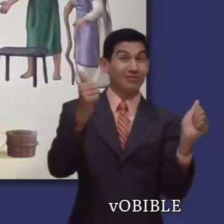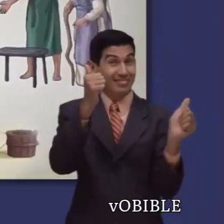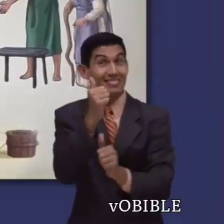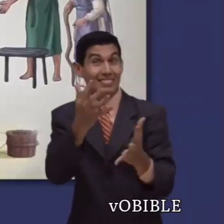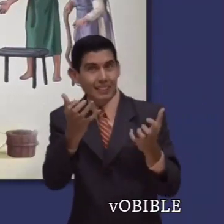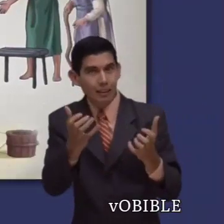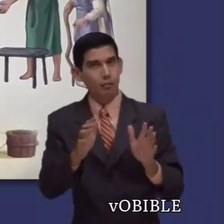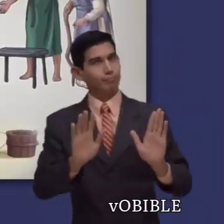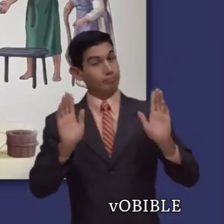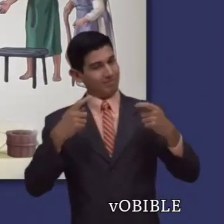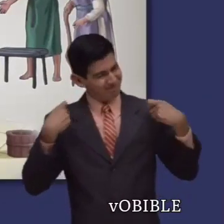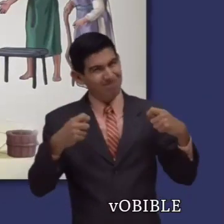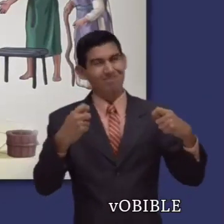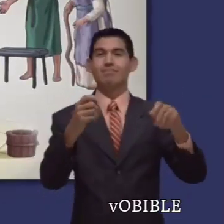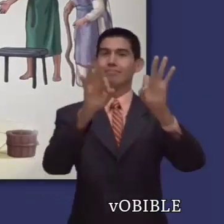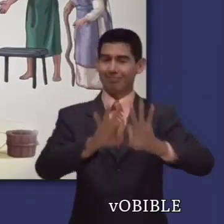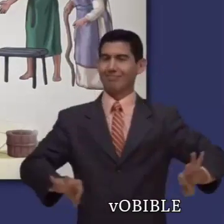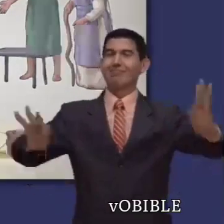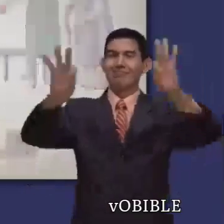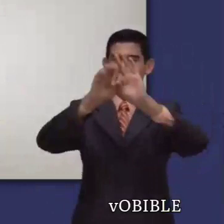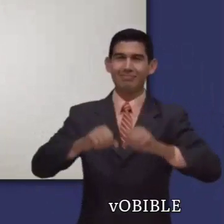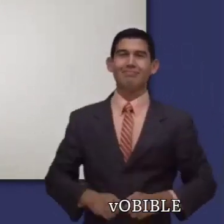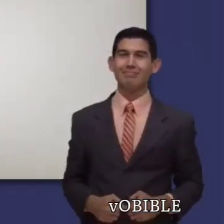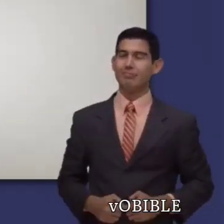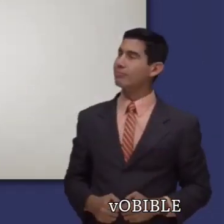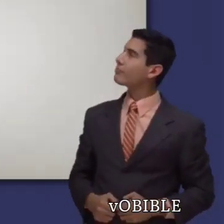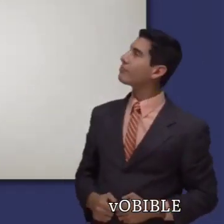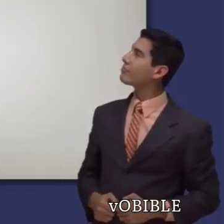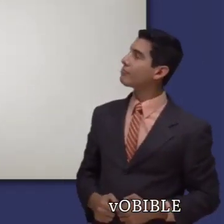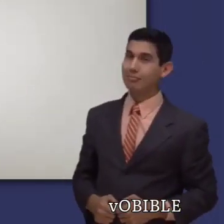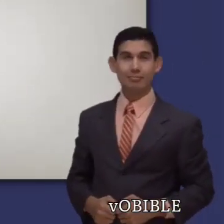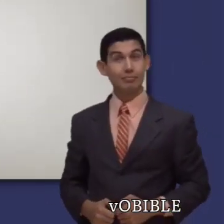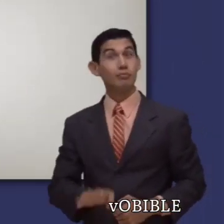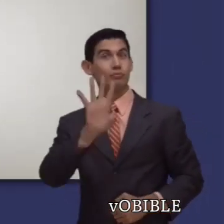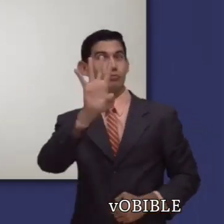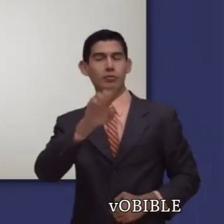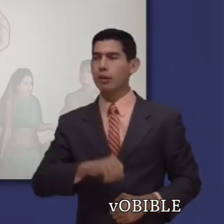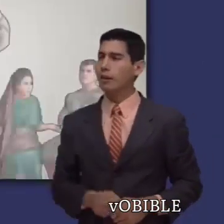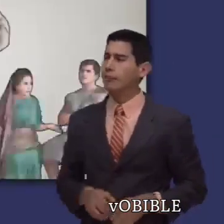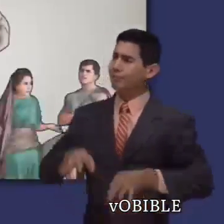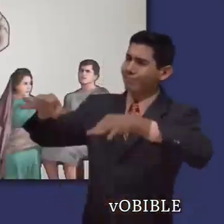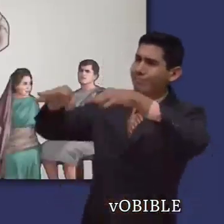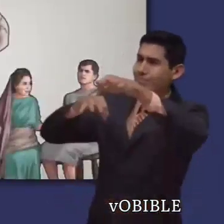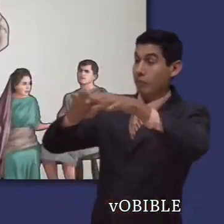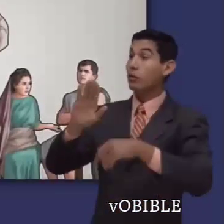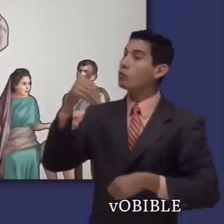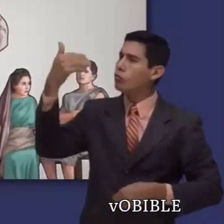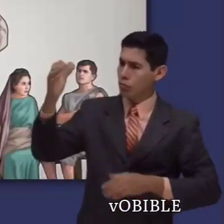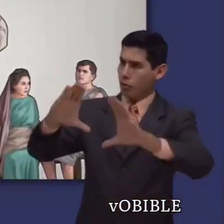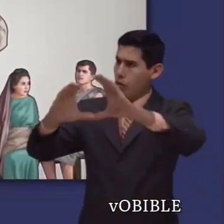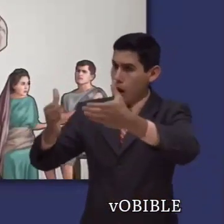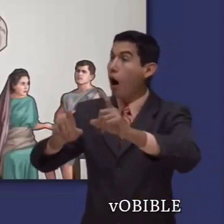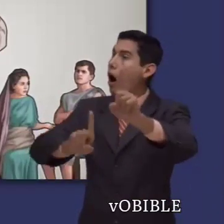desean servir a otros en la congregación deben hacer un gran esfuerzo. En el capítulo 4, Pablo dice que en el futuro algunos